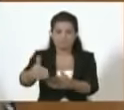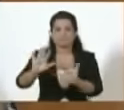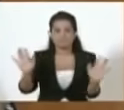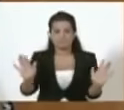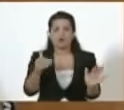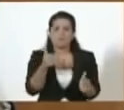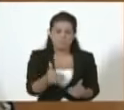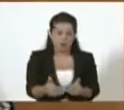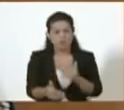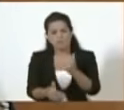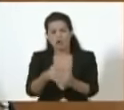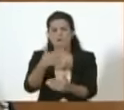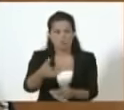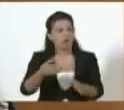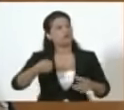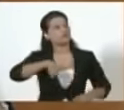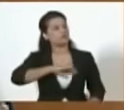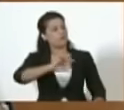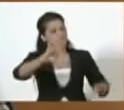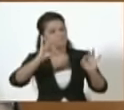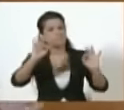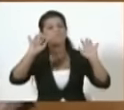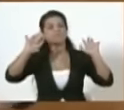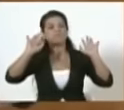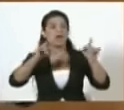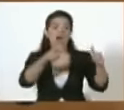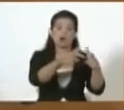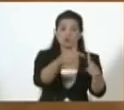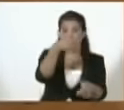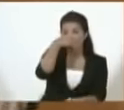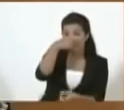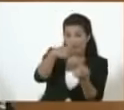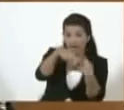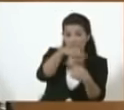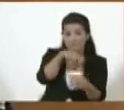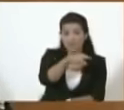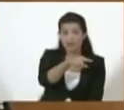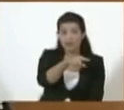bien, compadre. Y las mafias